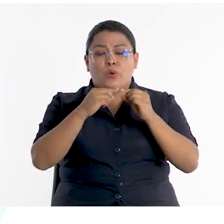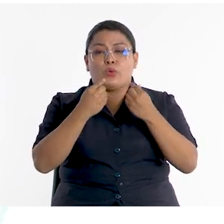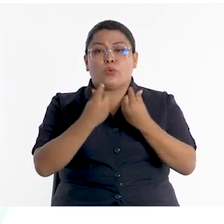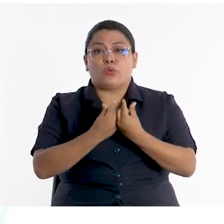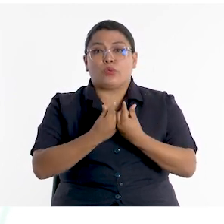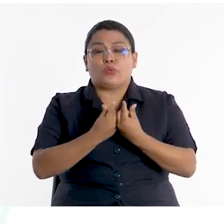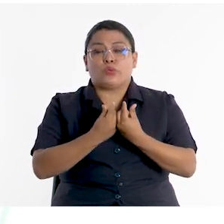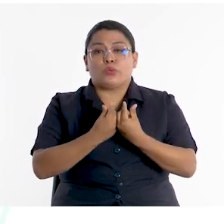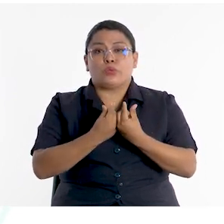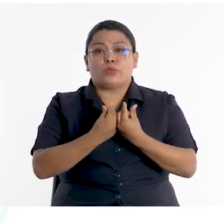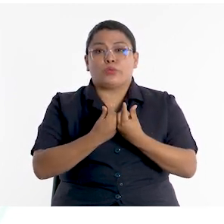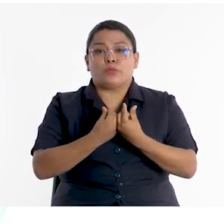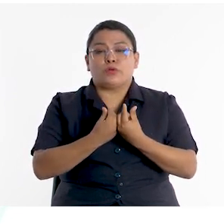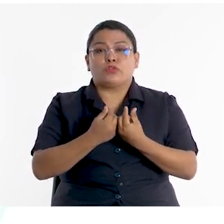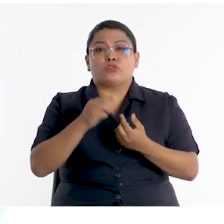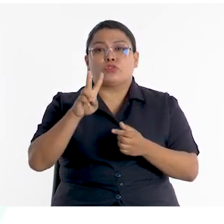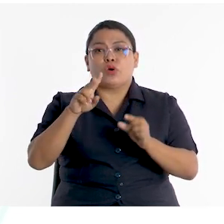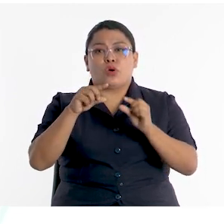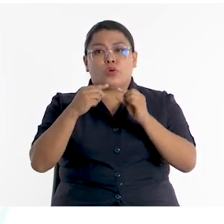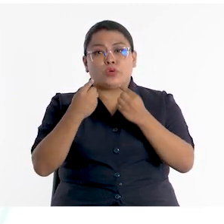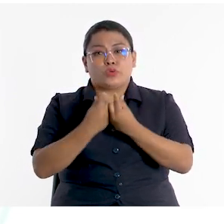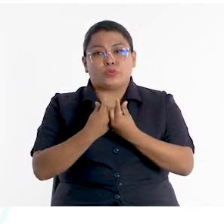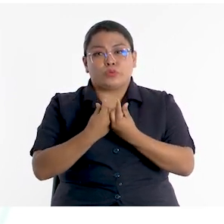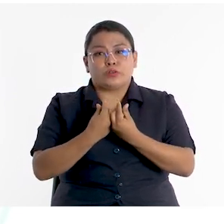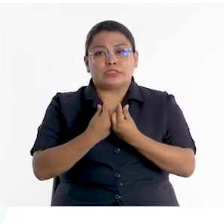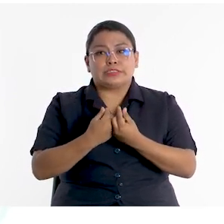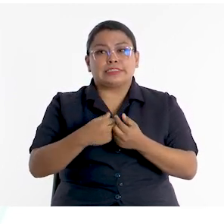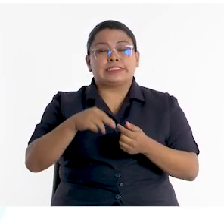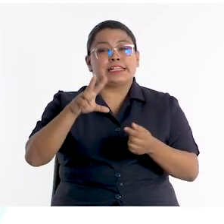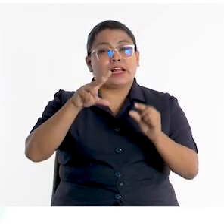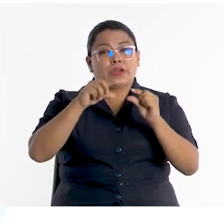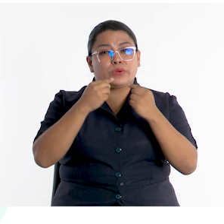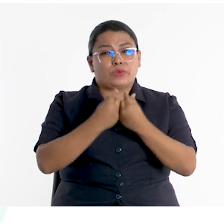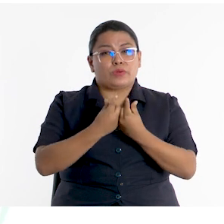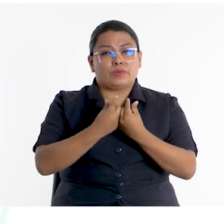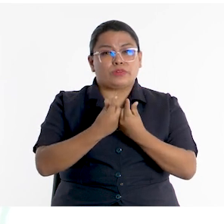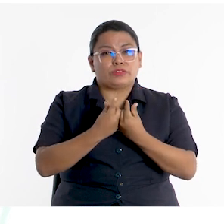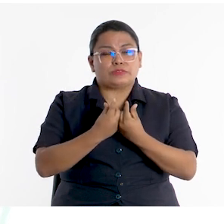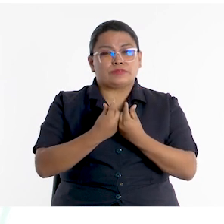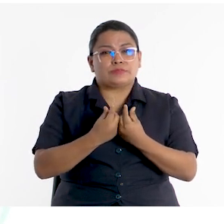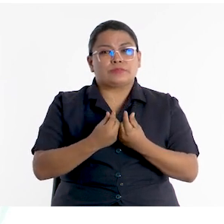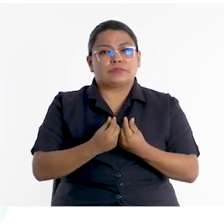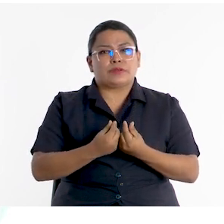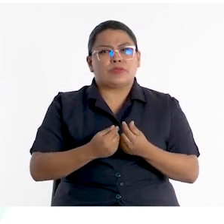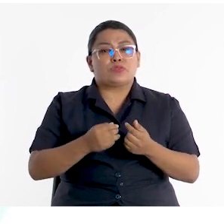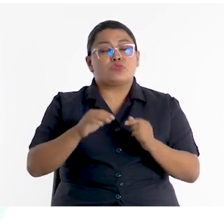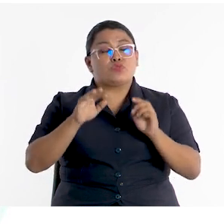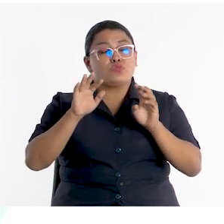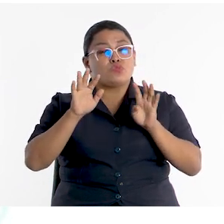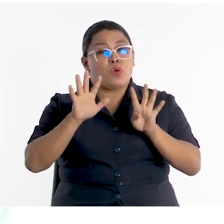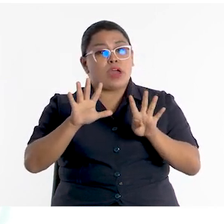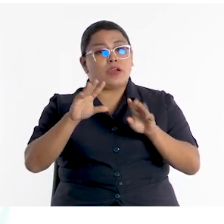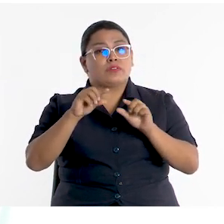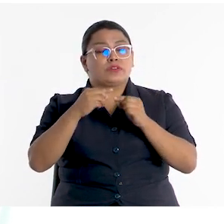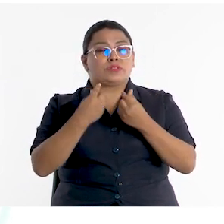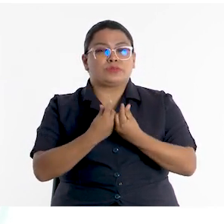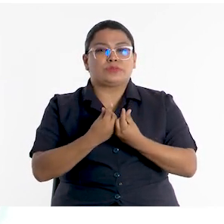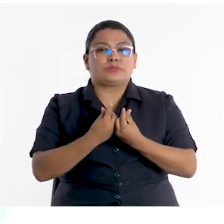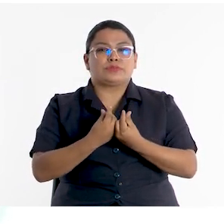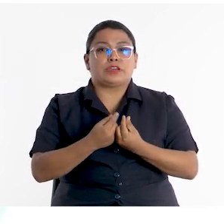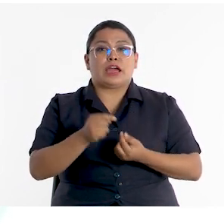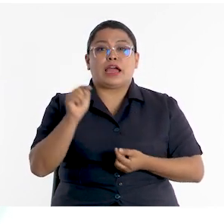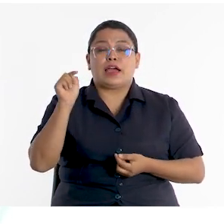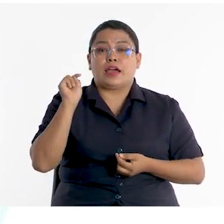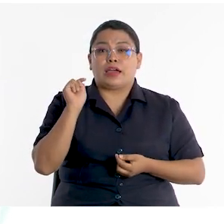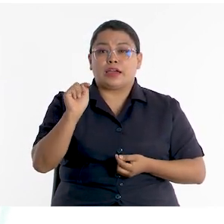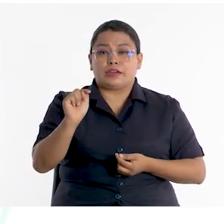grupo, 2 grupos, 3 grupos, hasta 9 grupos. En